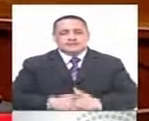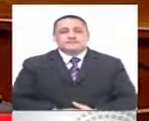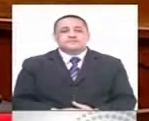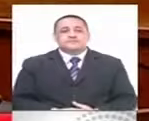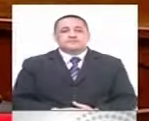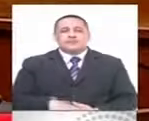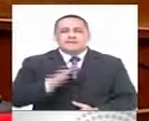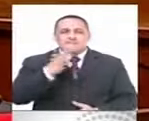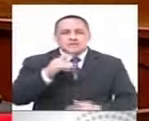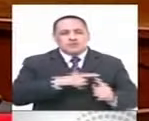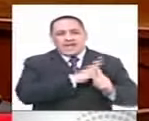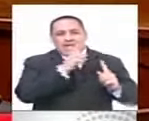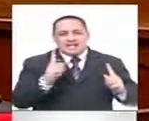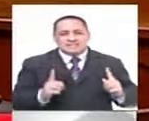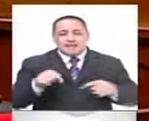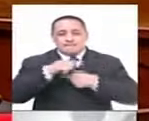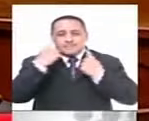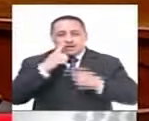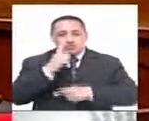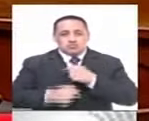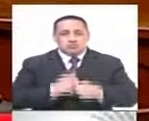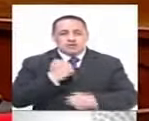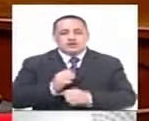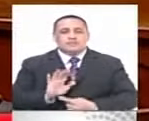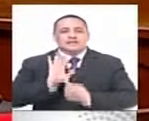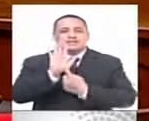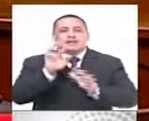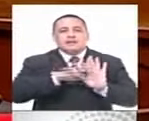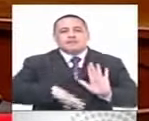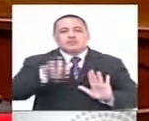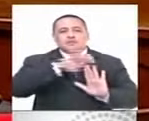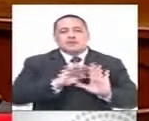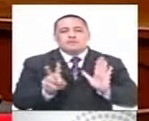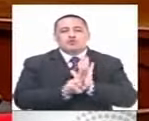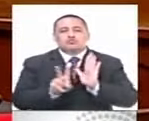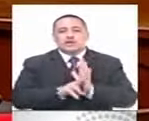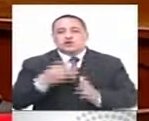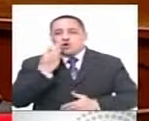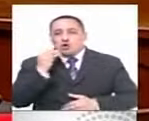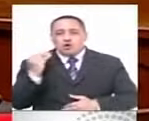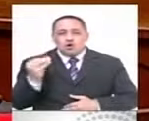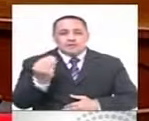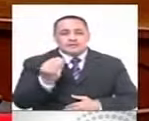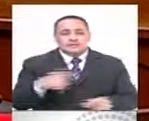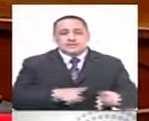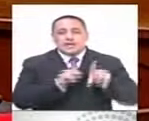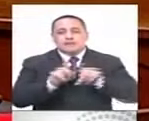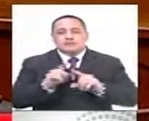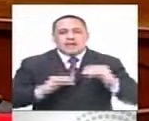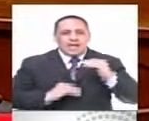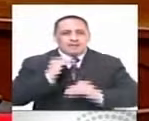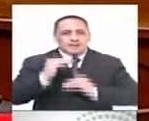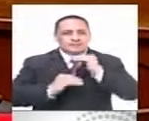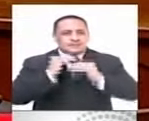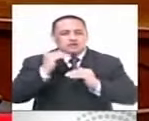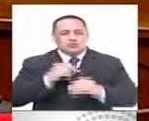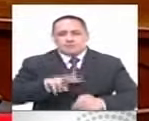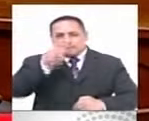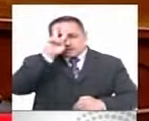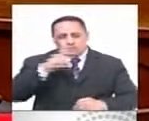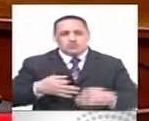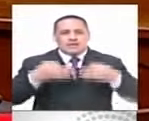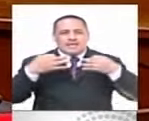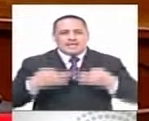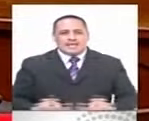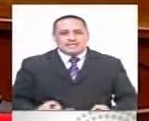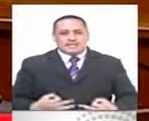Hacia marzo del próximo año se presentará el programa de voluntariado juvenil, Construyendo un Perú Íntegro, y